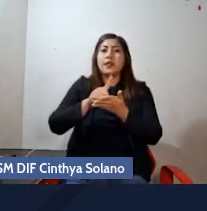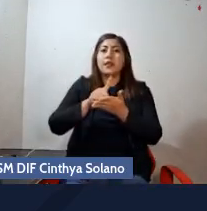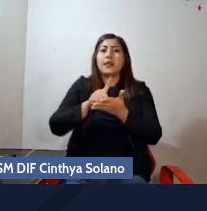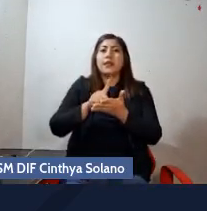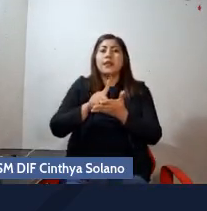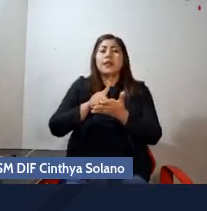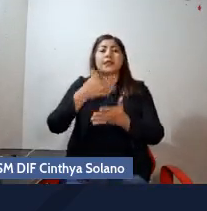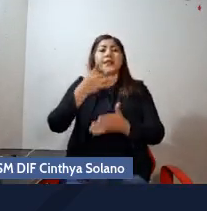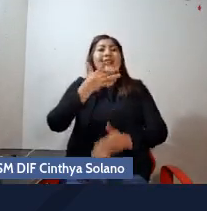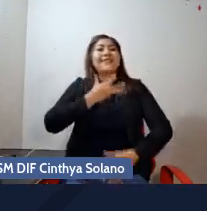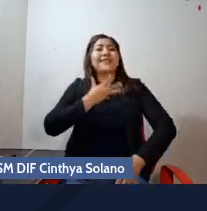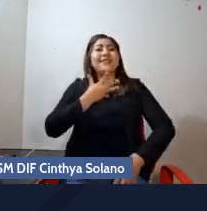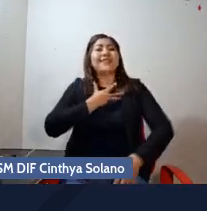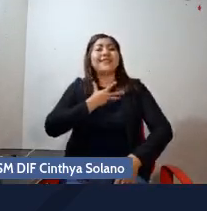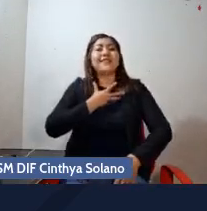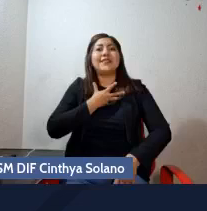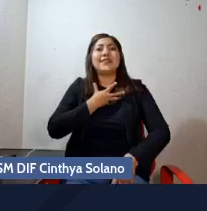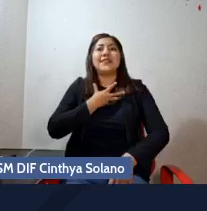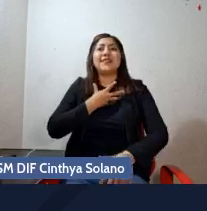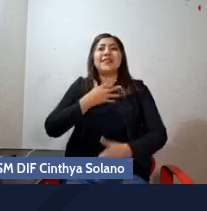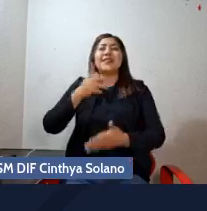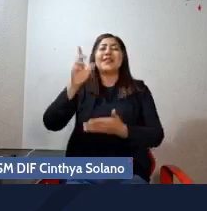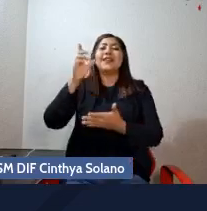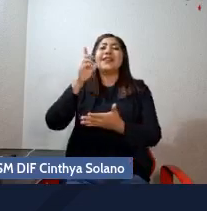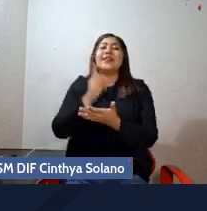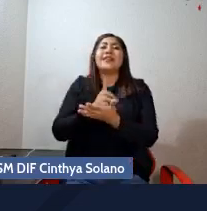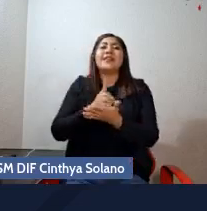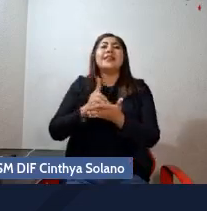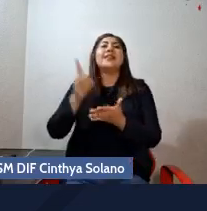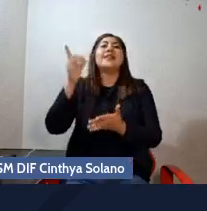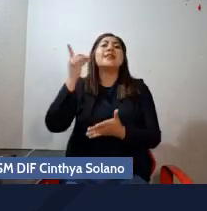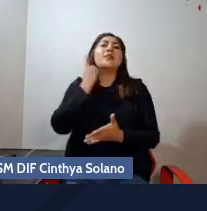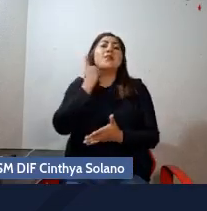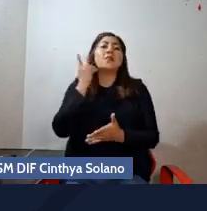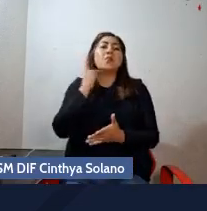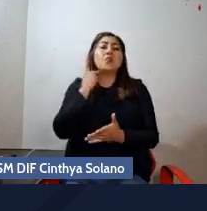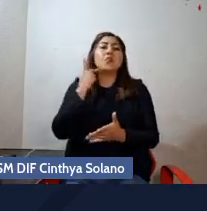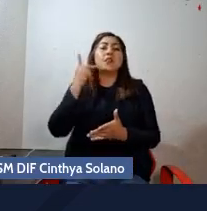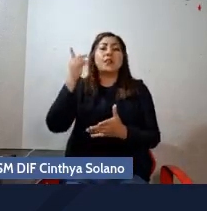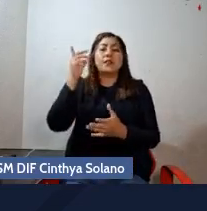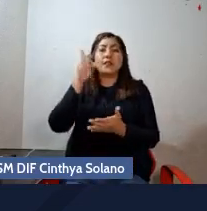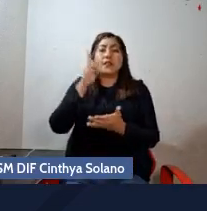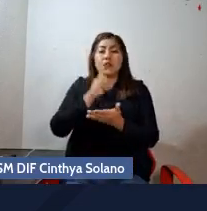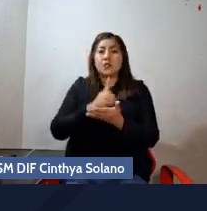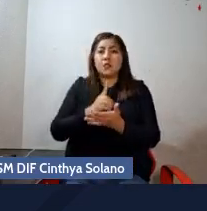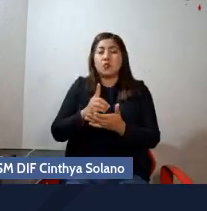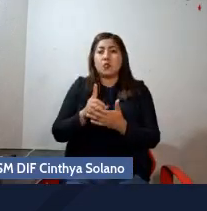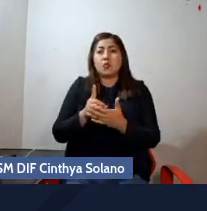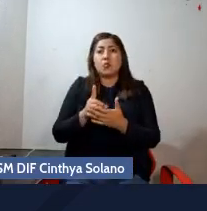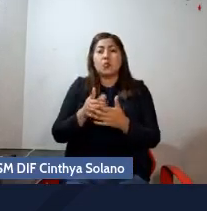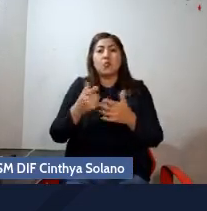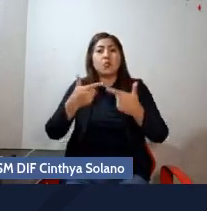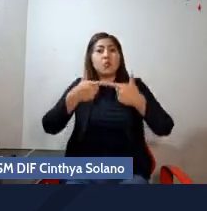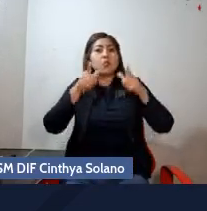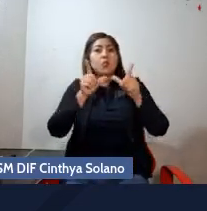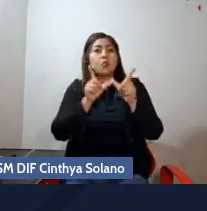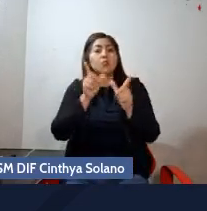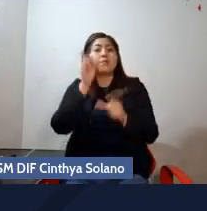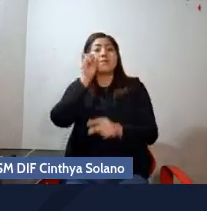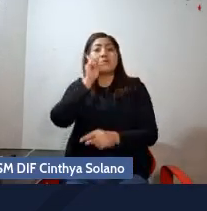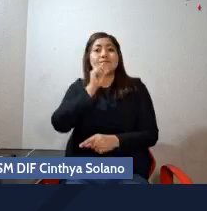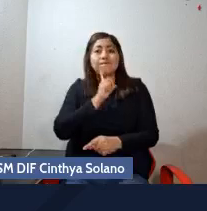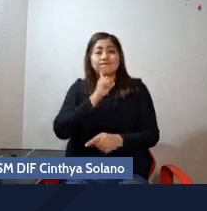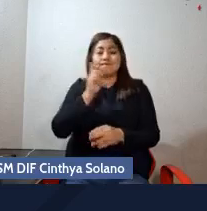derechos político-electorales de una mujer o de un grupo de mujeres. El artículo que habla de este